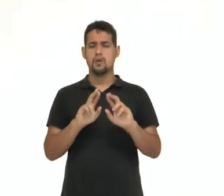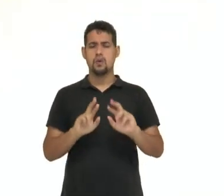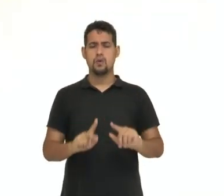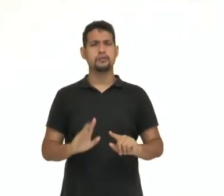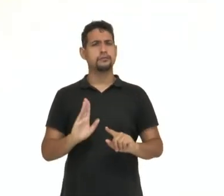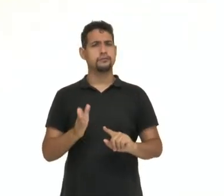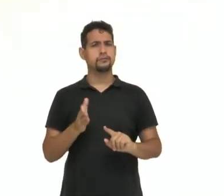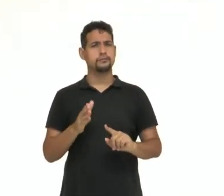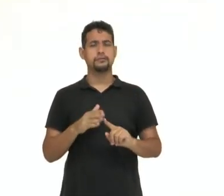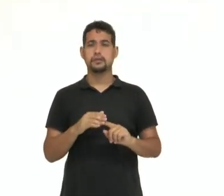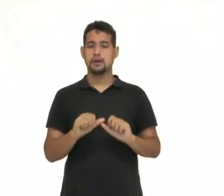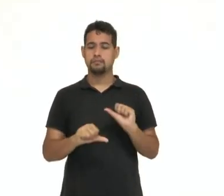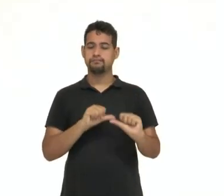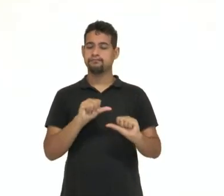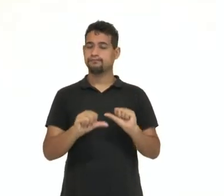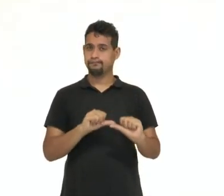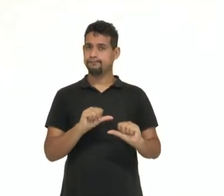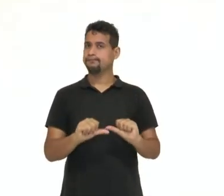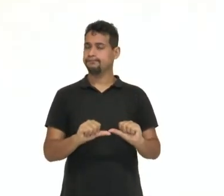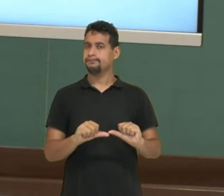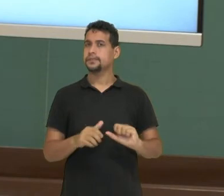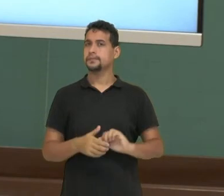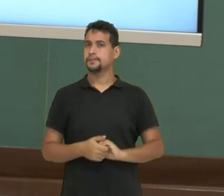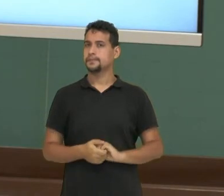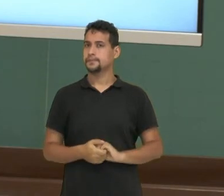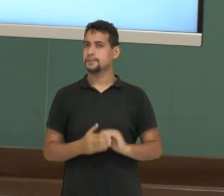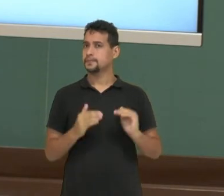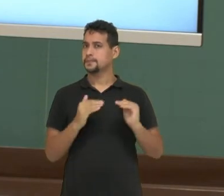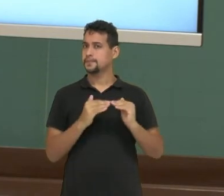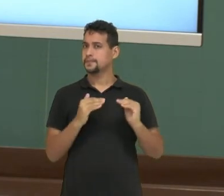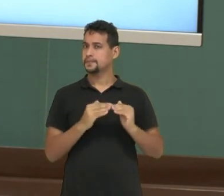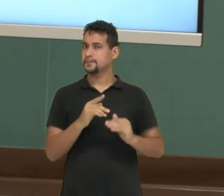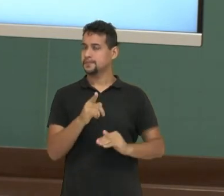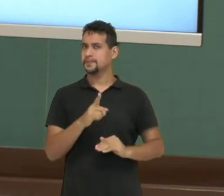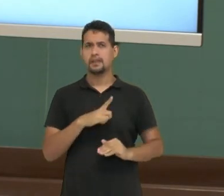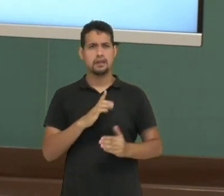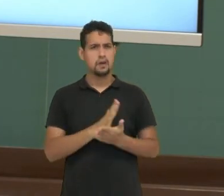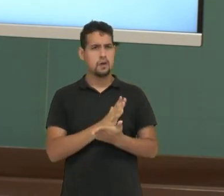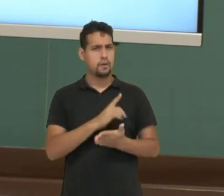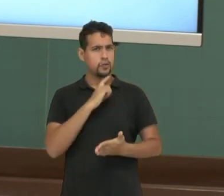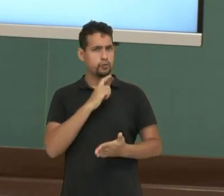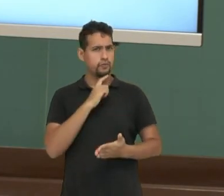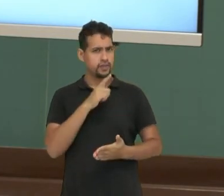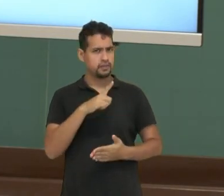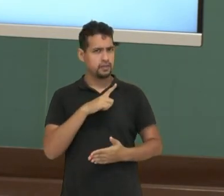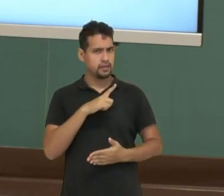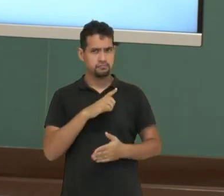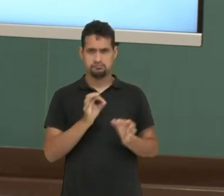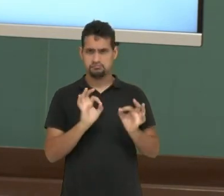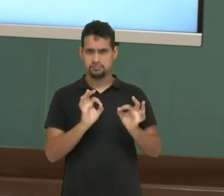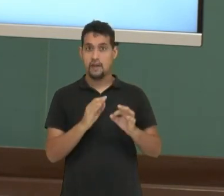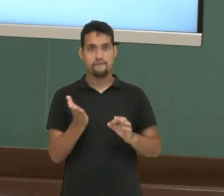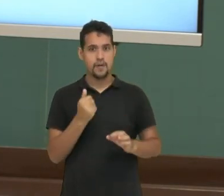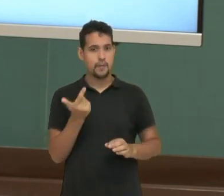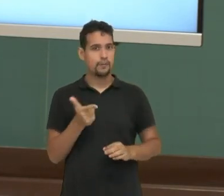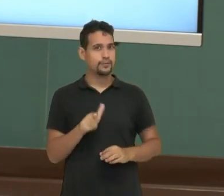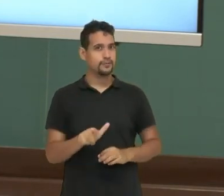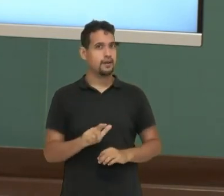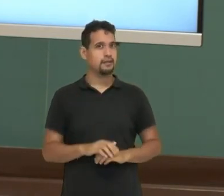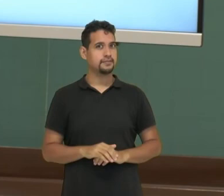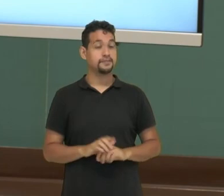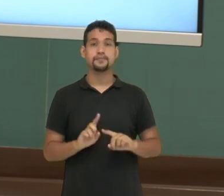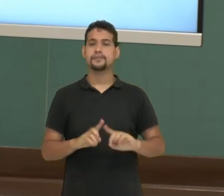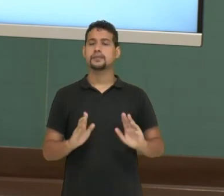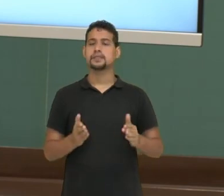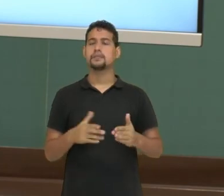ya sucedieron. ¿De acuerdo, chicos? ¿Alguna duda? Vamos a continuar.